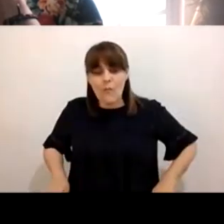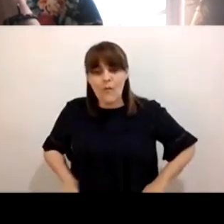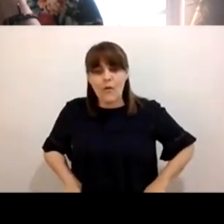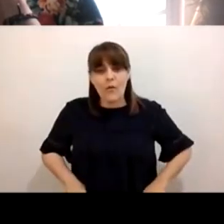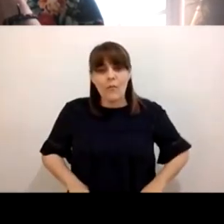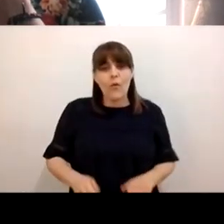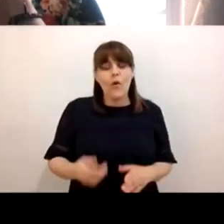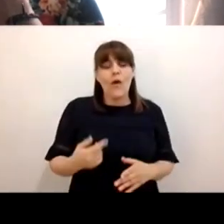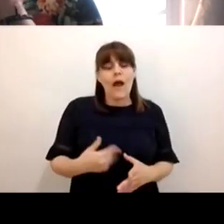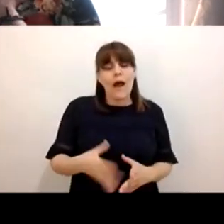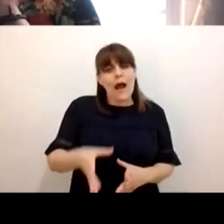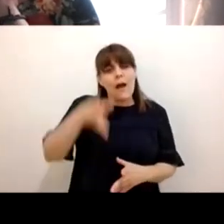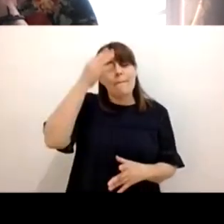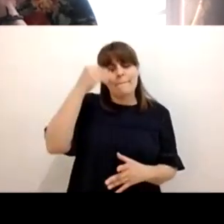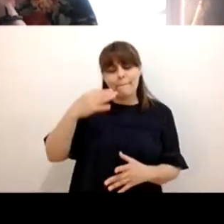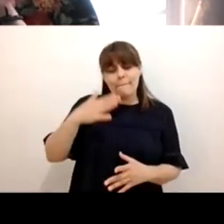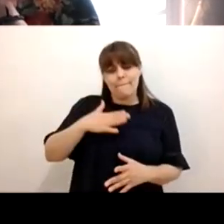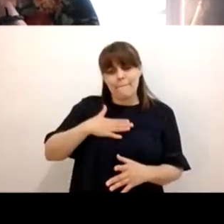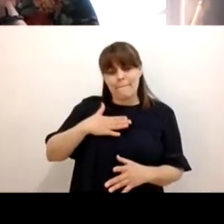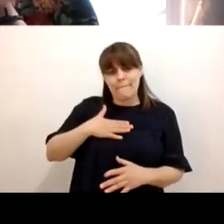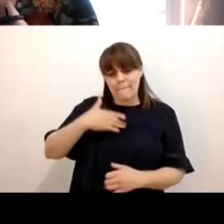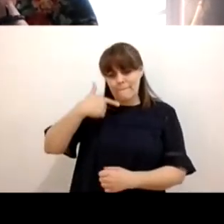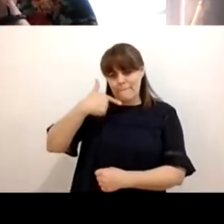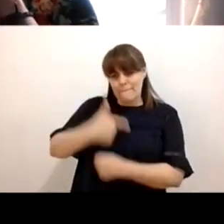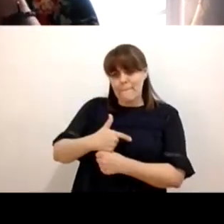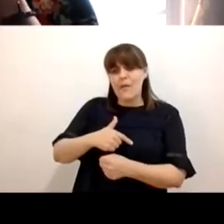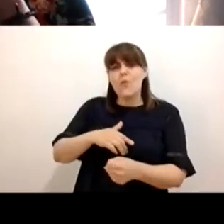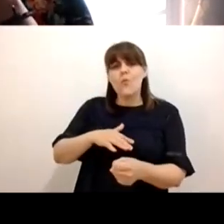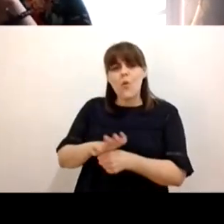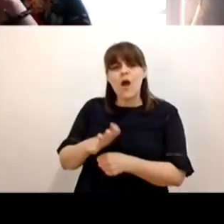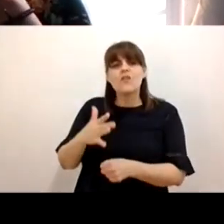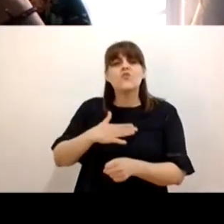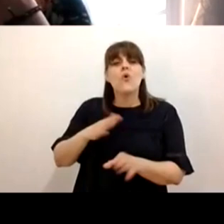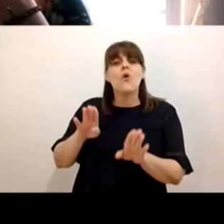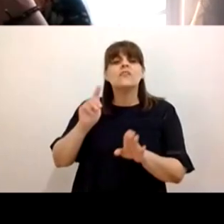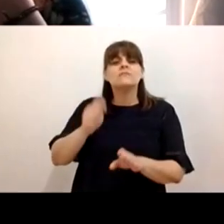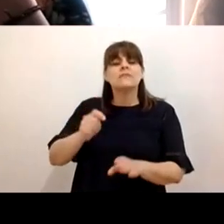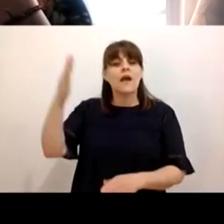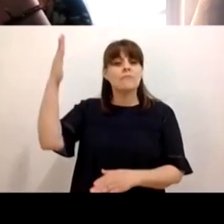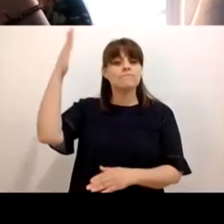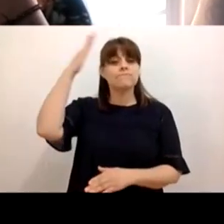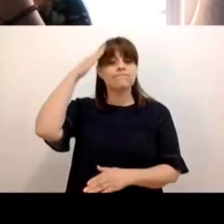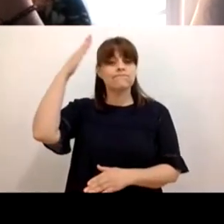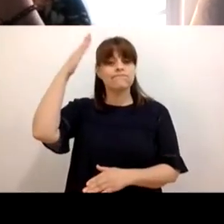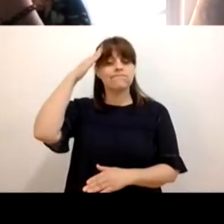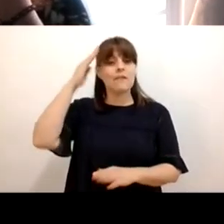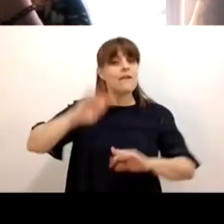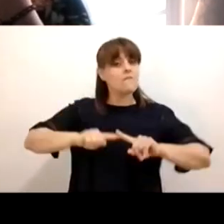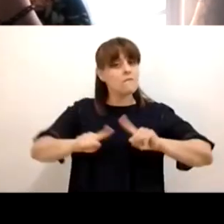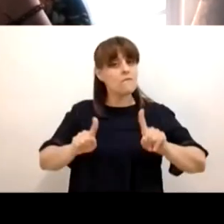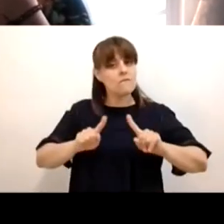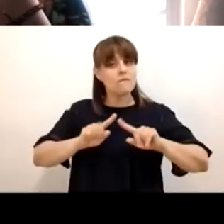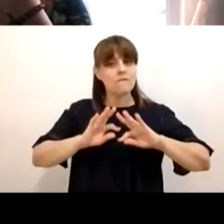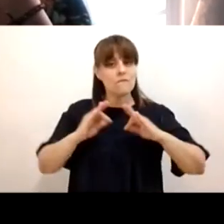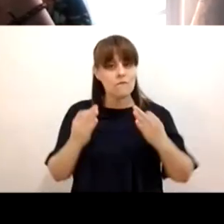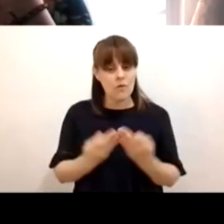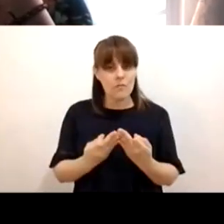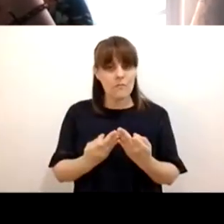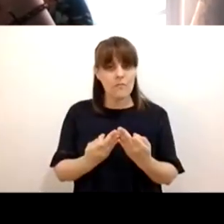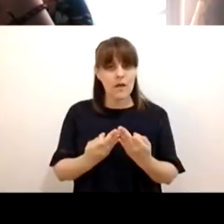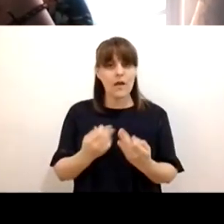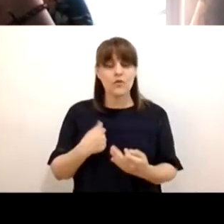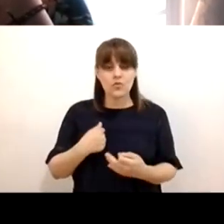es la forma de ser autoridad de otra manera no se pierde autoridad porque uno reconoce sus fallas